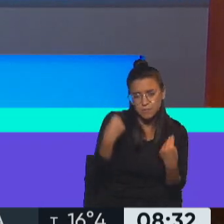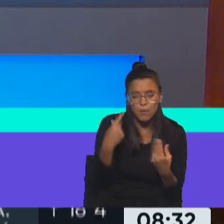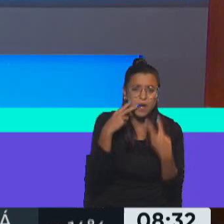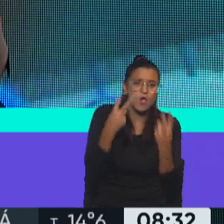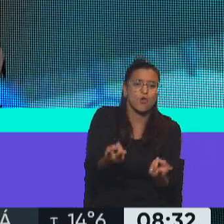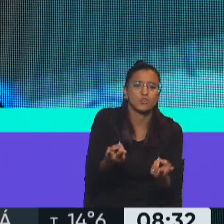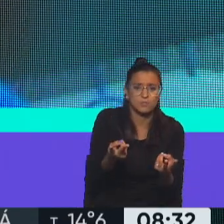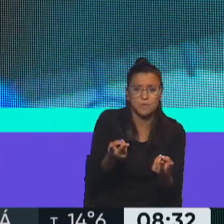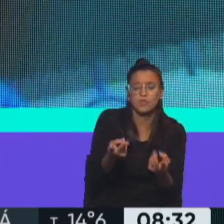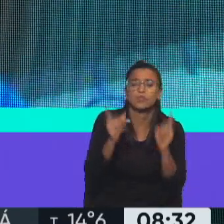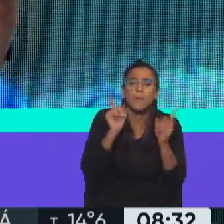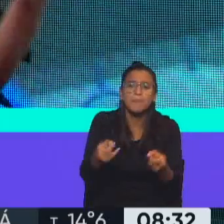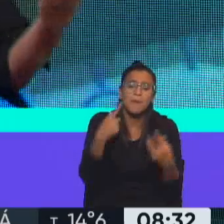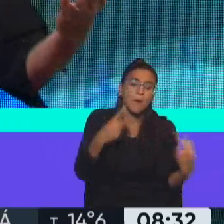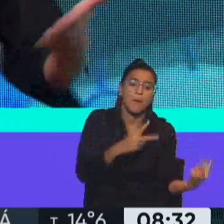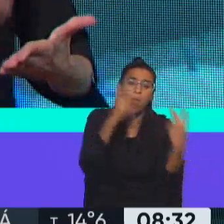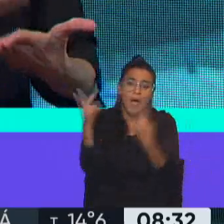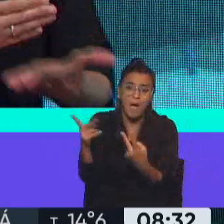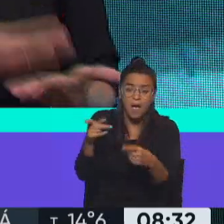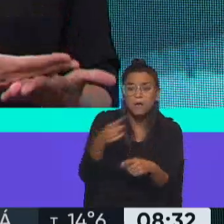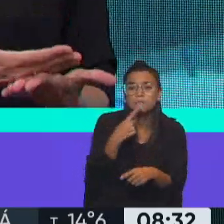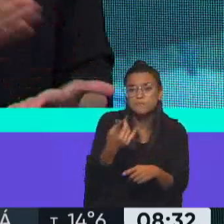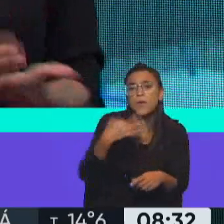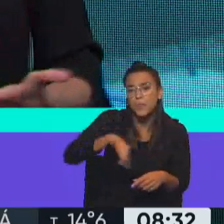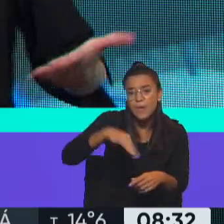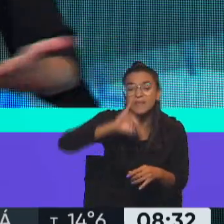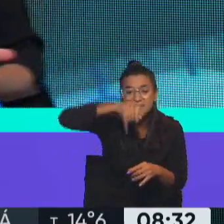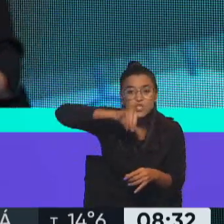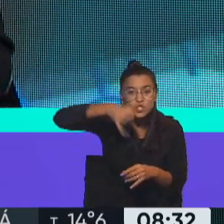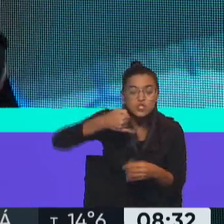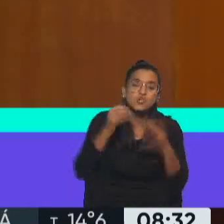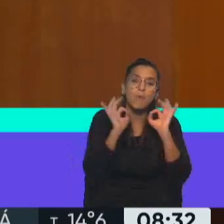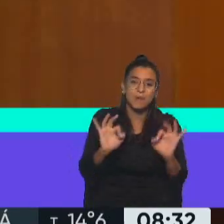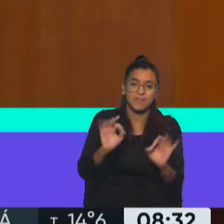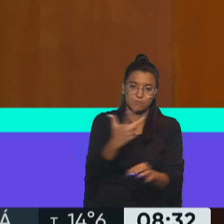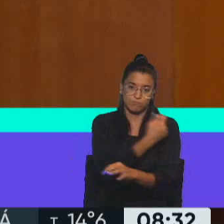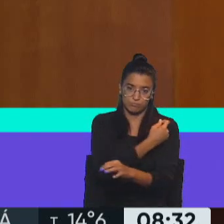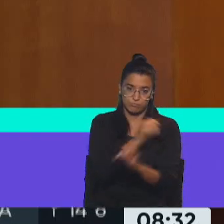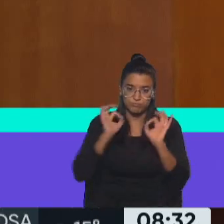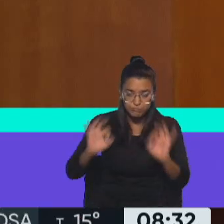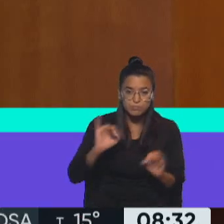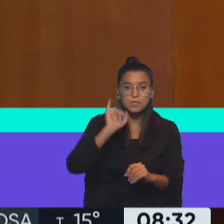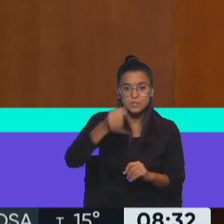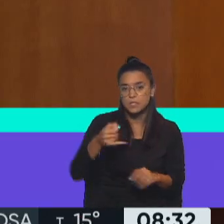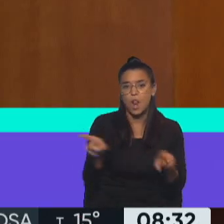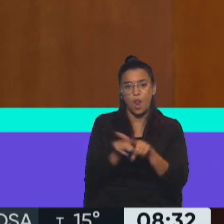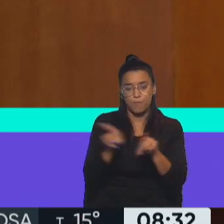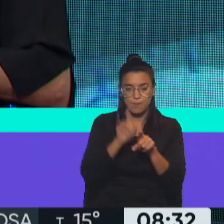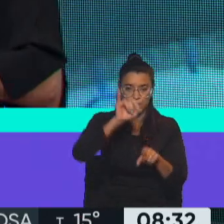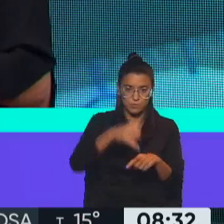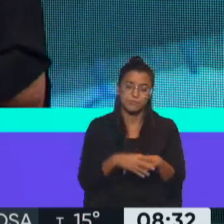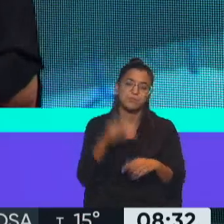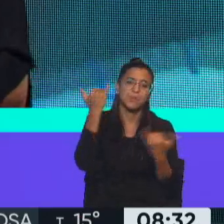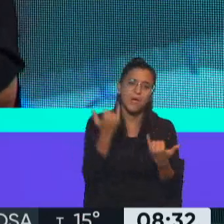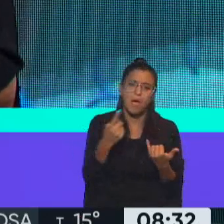otros países, también para viajar quienes han recibido esa Sí. vacuna deberían sí o sí completar el esquema con otras 2 Exactamente. autorizadas. Exactamente, Sería sí. lo mismo. Tenemos Bien. una nota